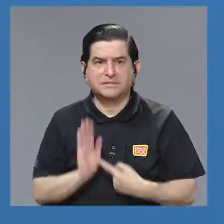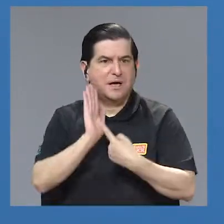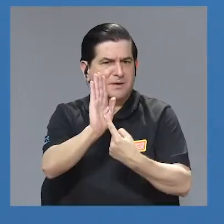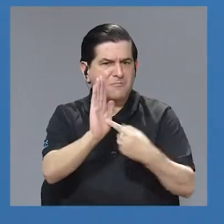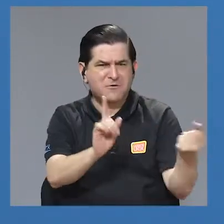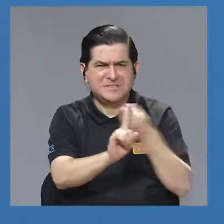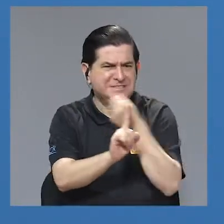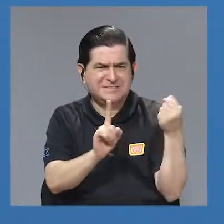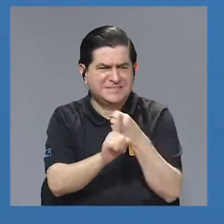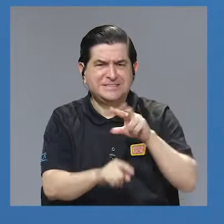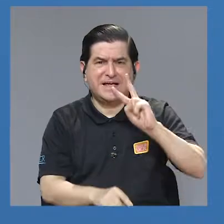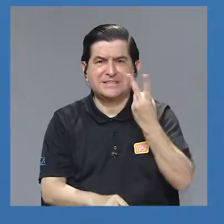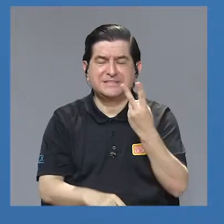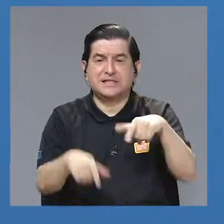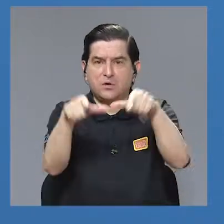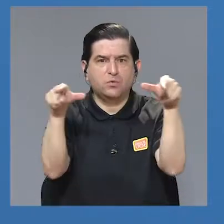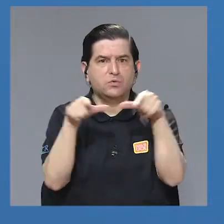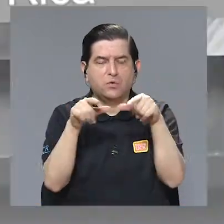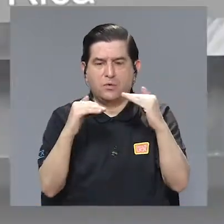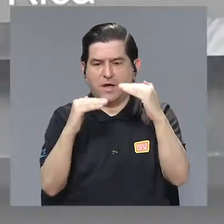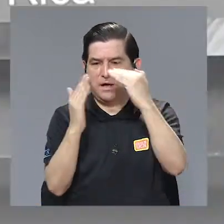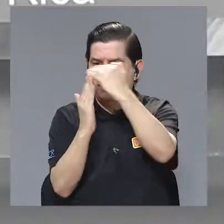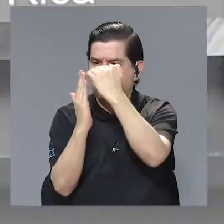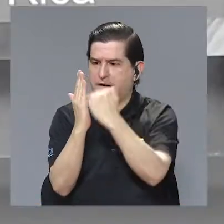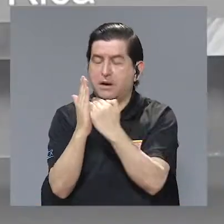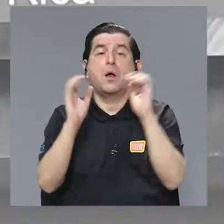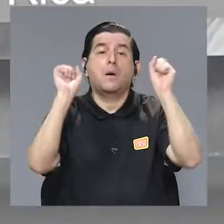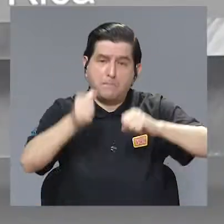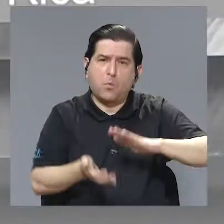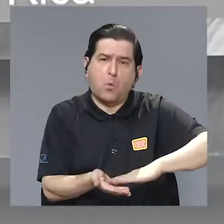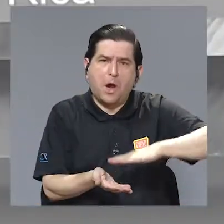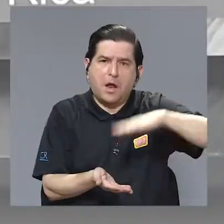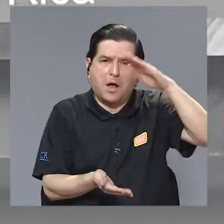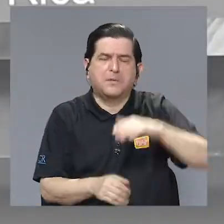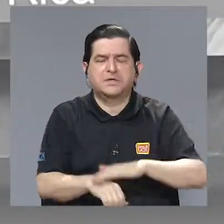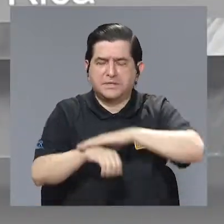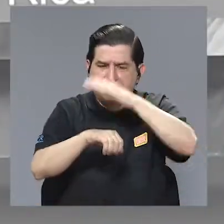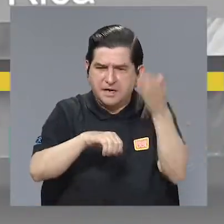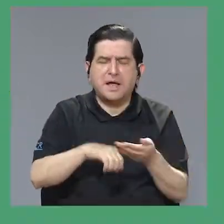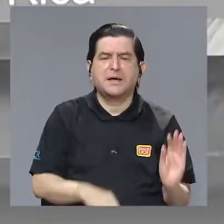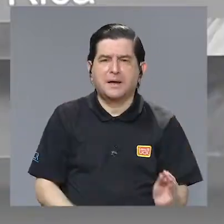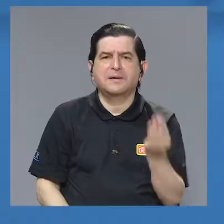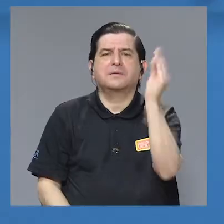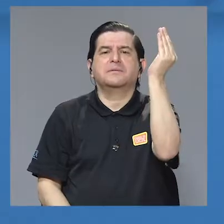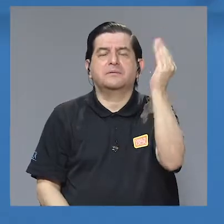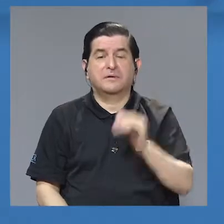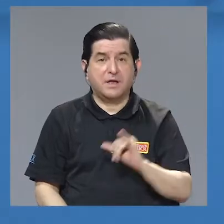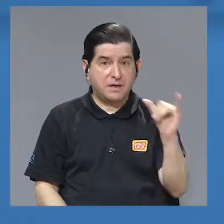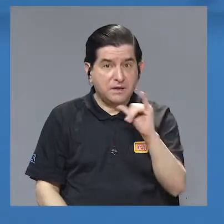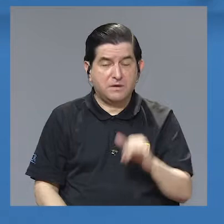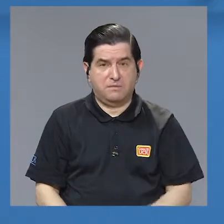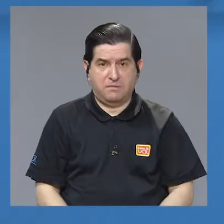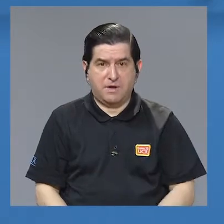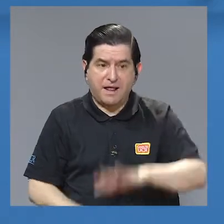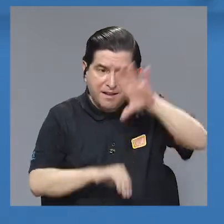esta manifestación de violencia en una segunda posición. Puede haber un aumento en los embarazos adolescentes